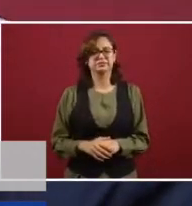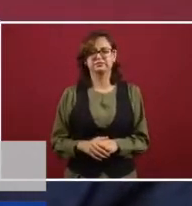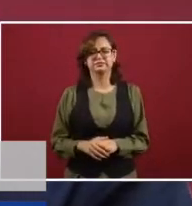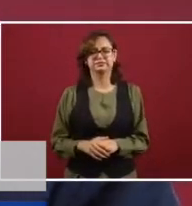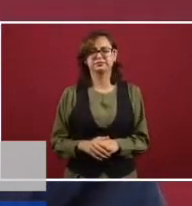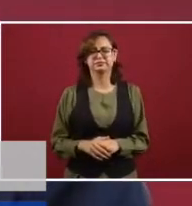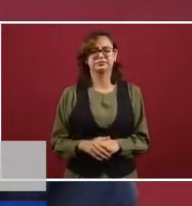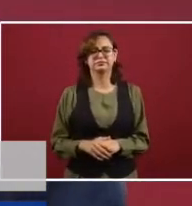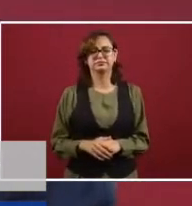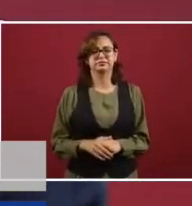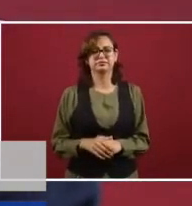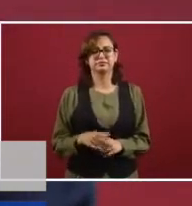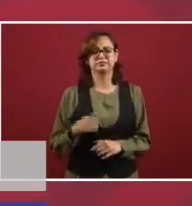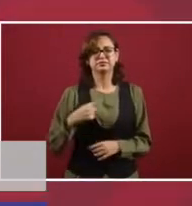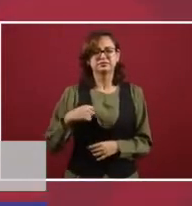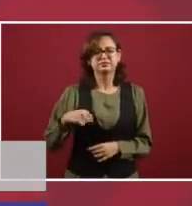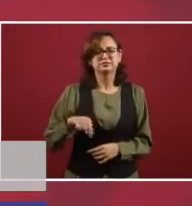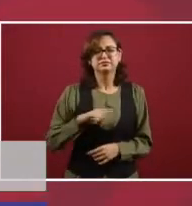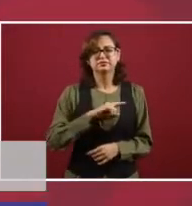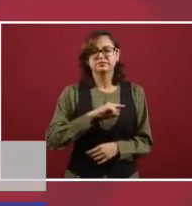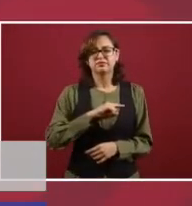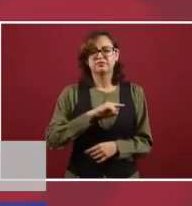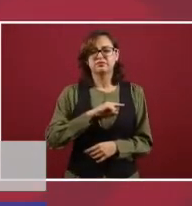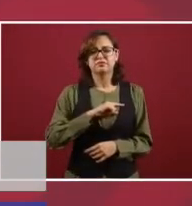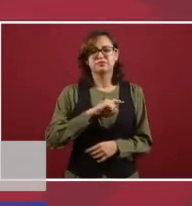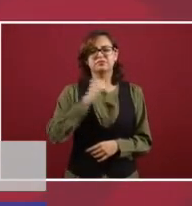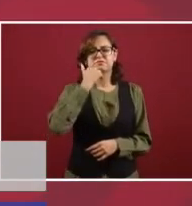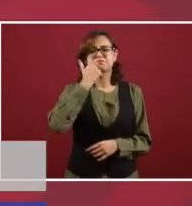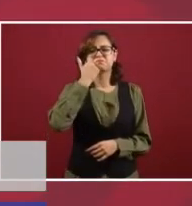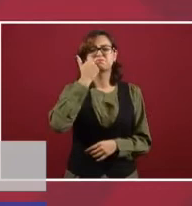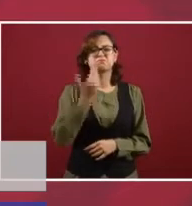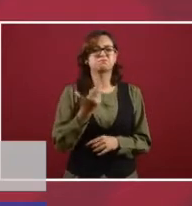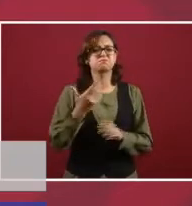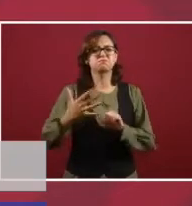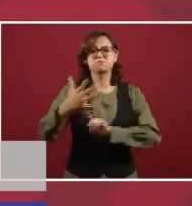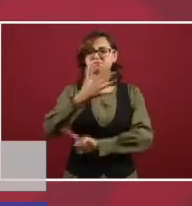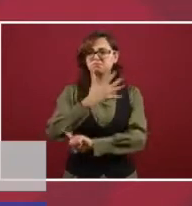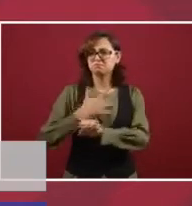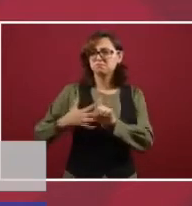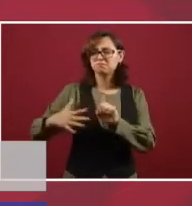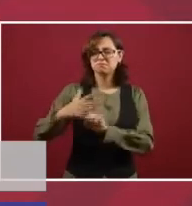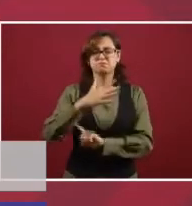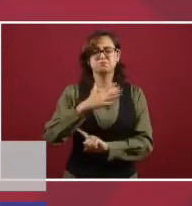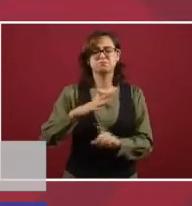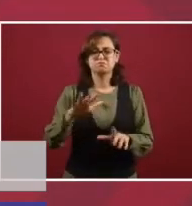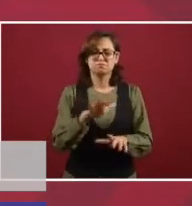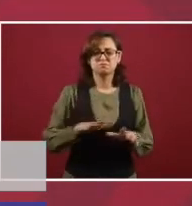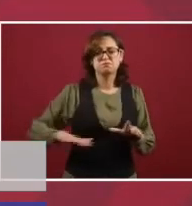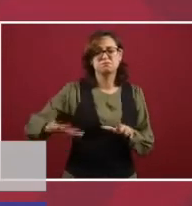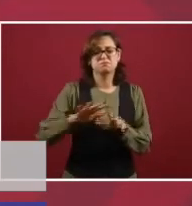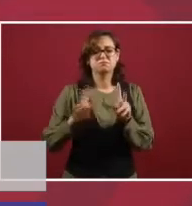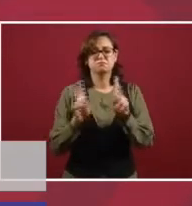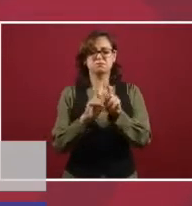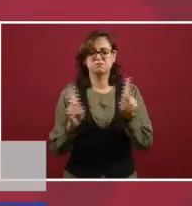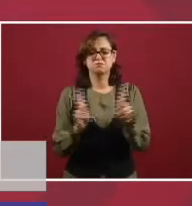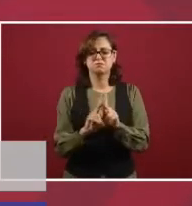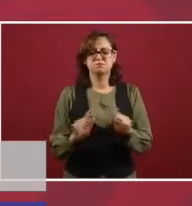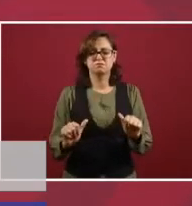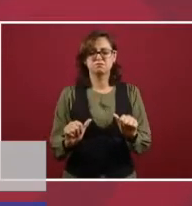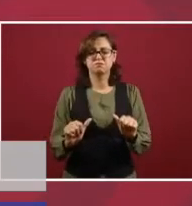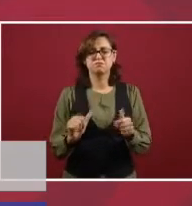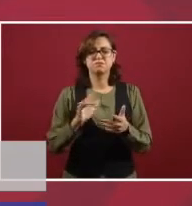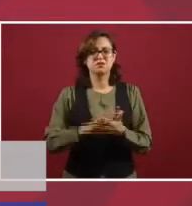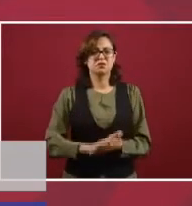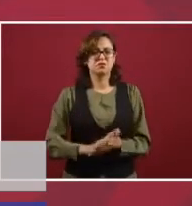Se renovará una línea de crédito con el Fondo Monetario Internacional. Se renovará para tenerlo disponible en caso de una contingencia y para